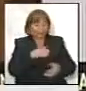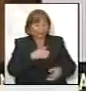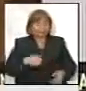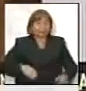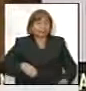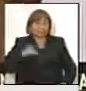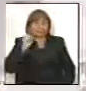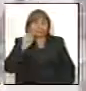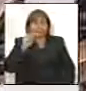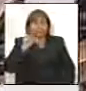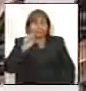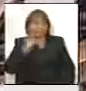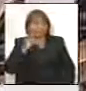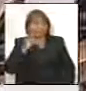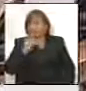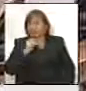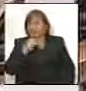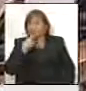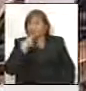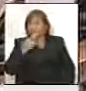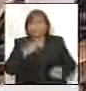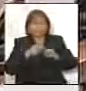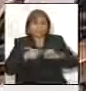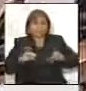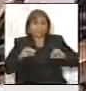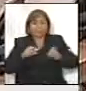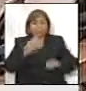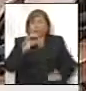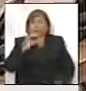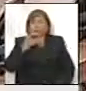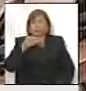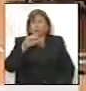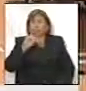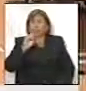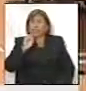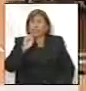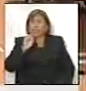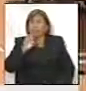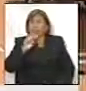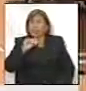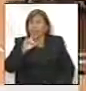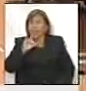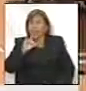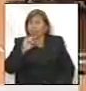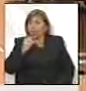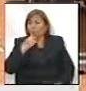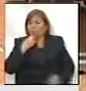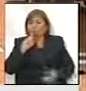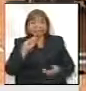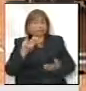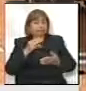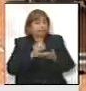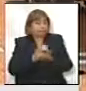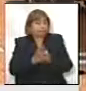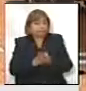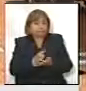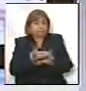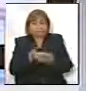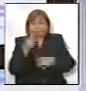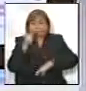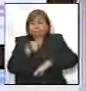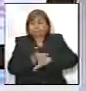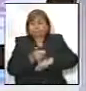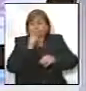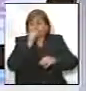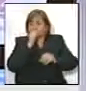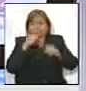Sánchez Alba. Previamente, el parlamentario Hilder Ushunawa se presentó ante la comisión a fin de realizar su descargo de una denuncia